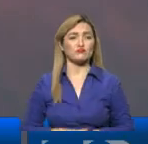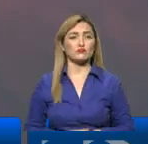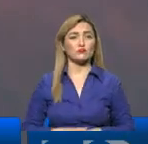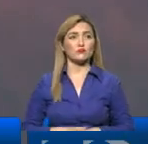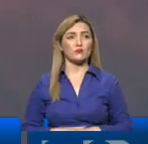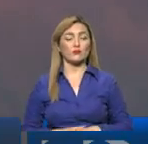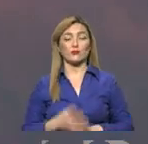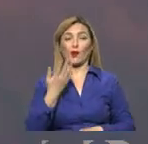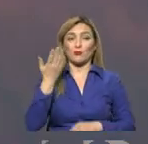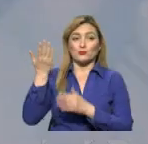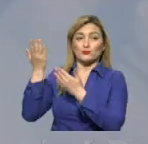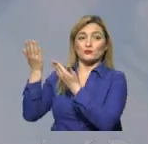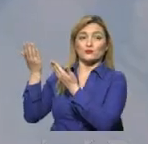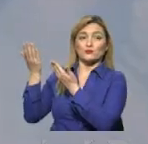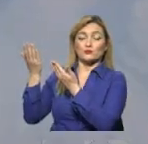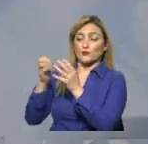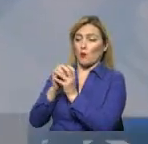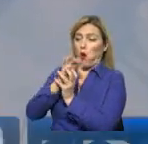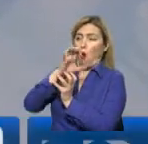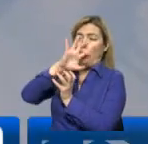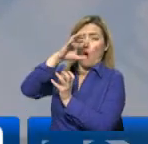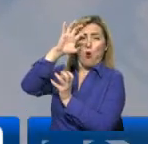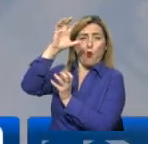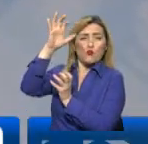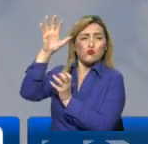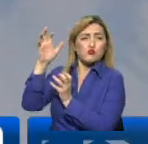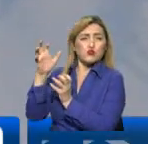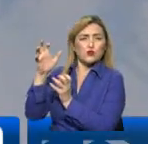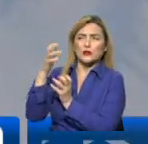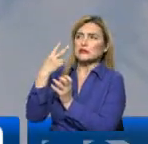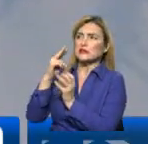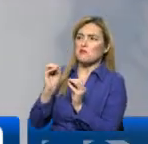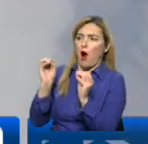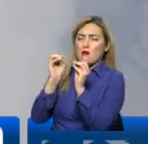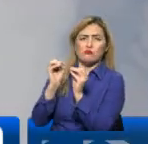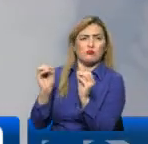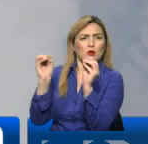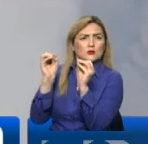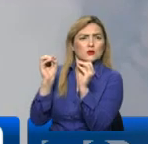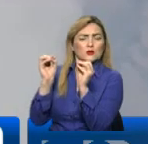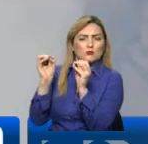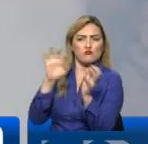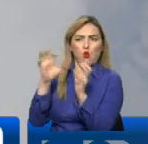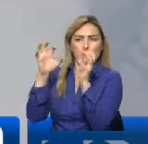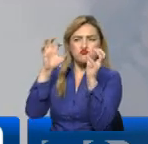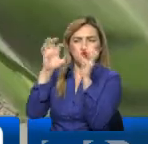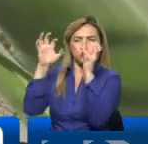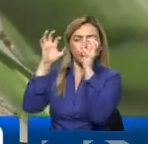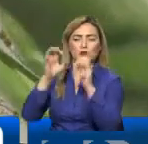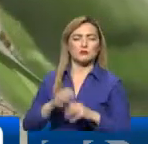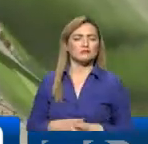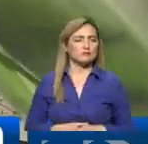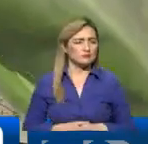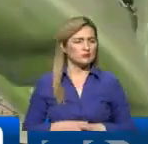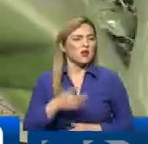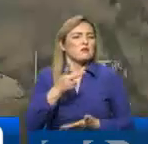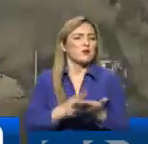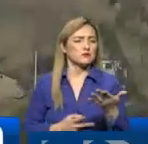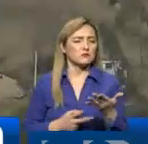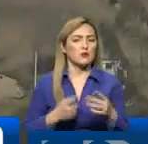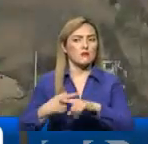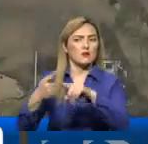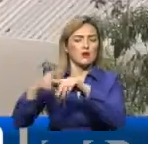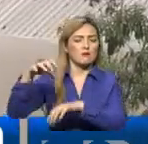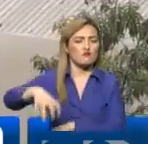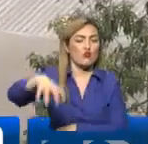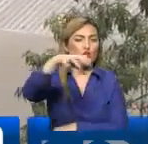con emisiones de ceniza y gas al nivel del cráter del volcán shanghai evidenció el aumento de su actividad esto causó la caída de ceniza en varias provincias